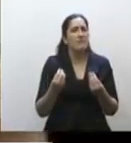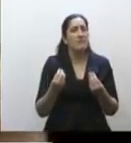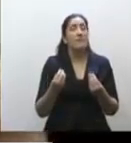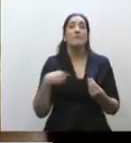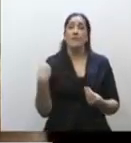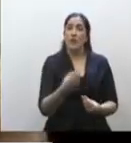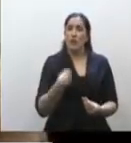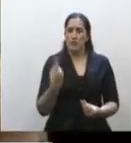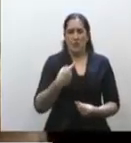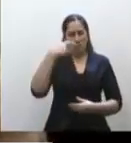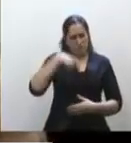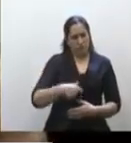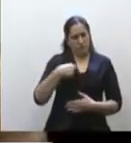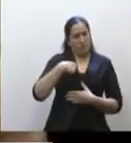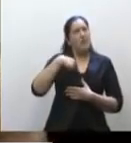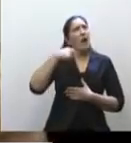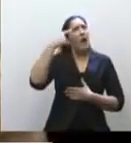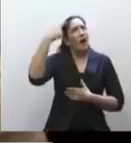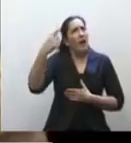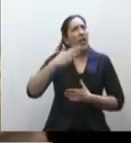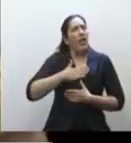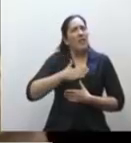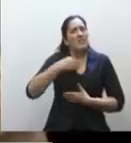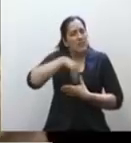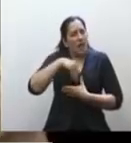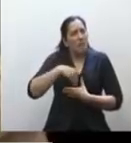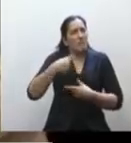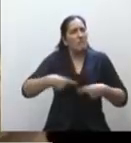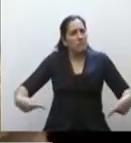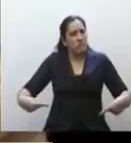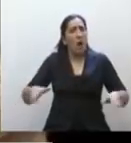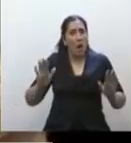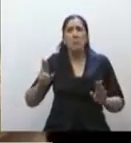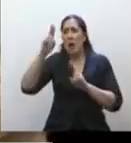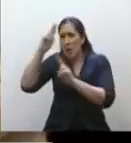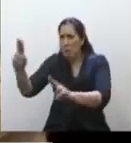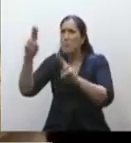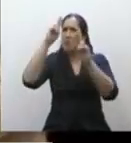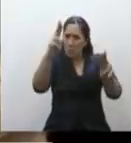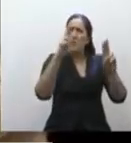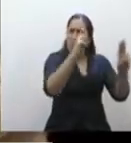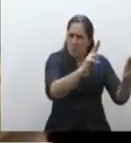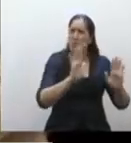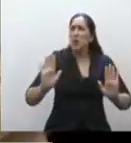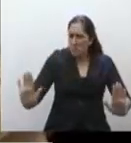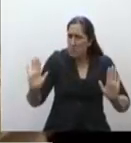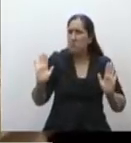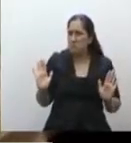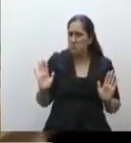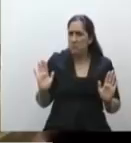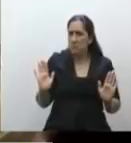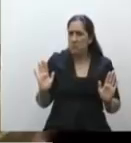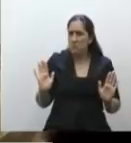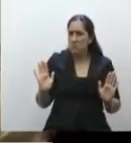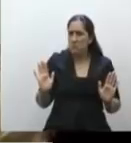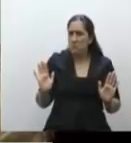de nuestras creencias y convicciones, todas respetables, más allá de estas